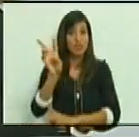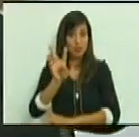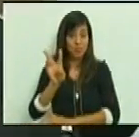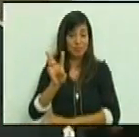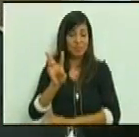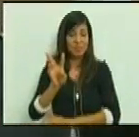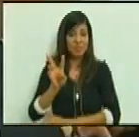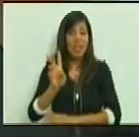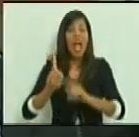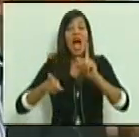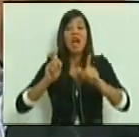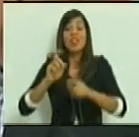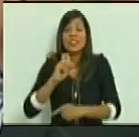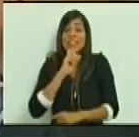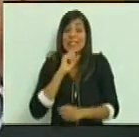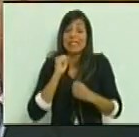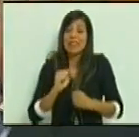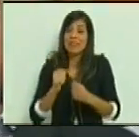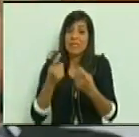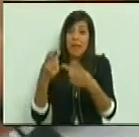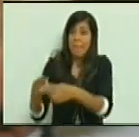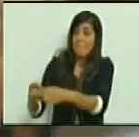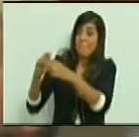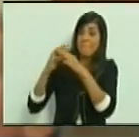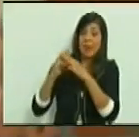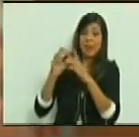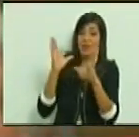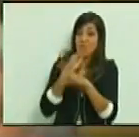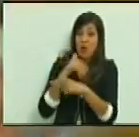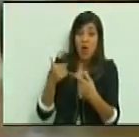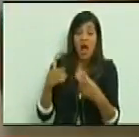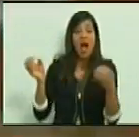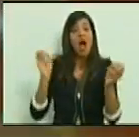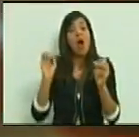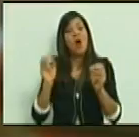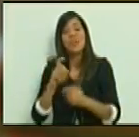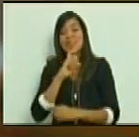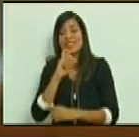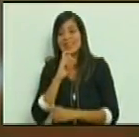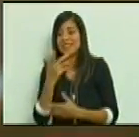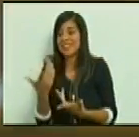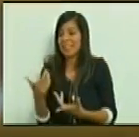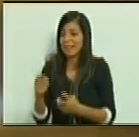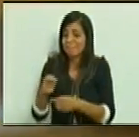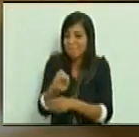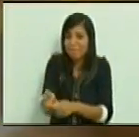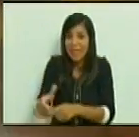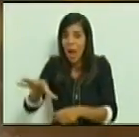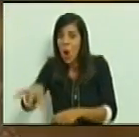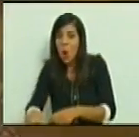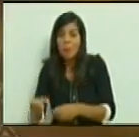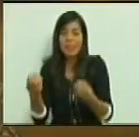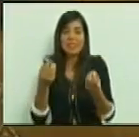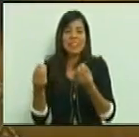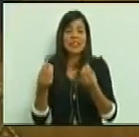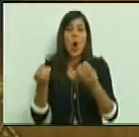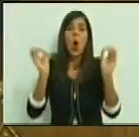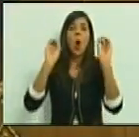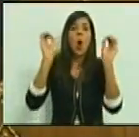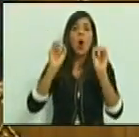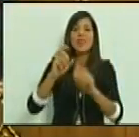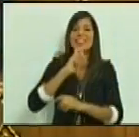se le dificulte el acceso al crédito, que se le dificulte el acceso al insumo, que se le dificulte el acceso a la